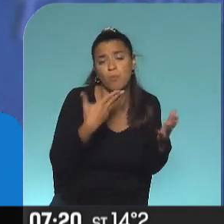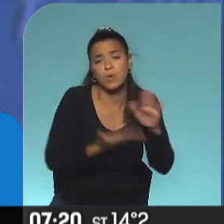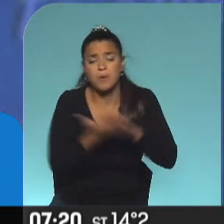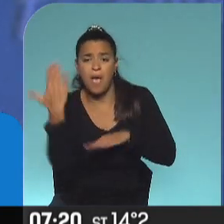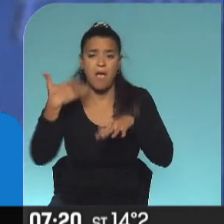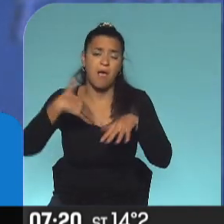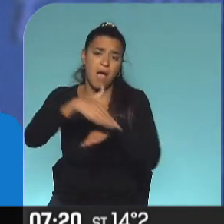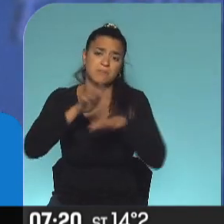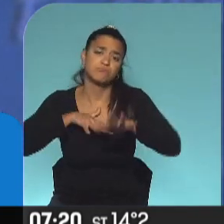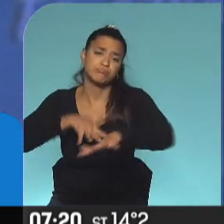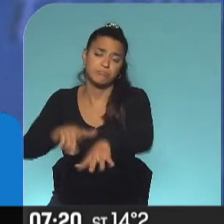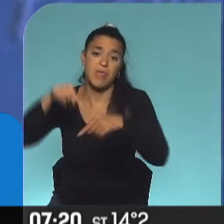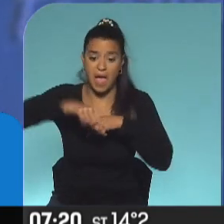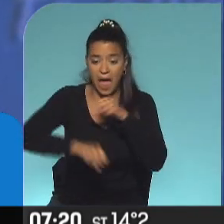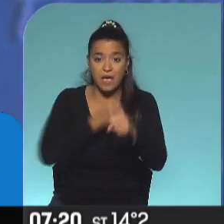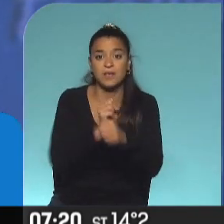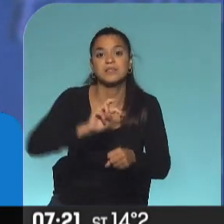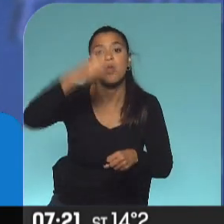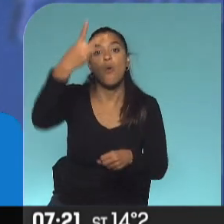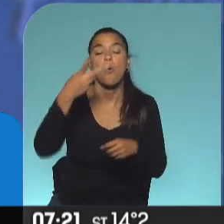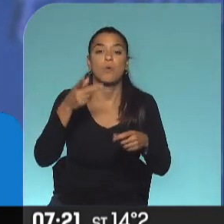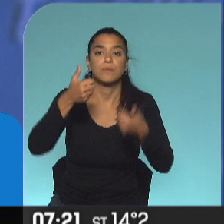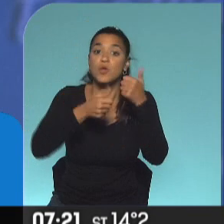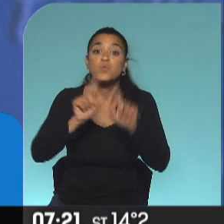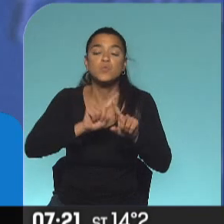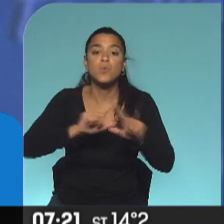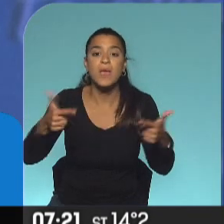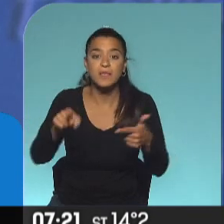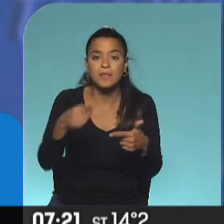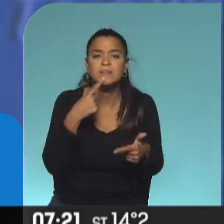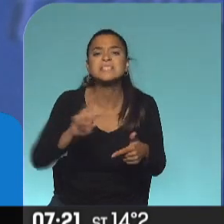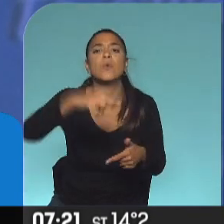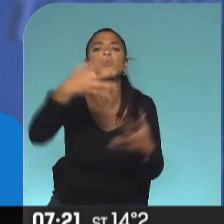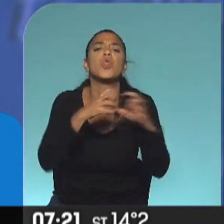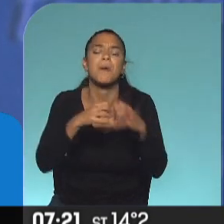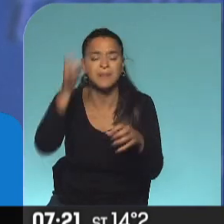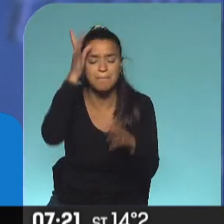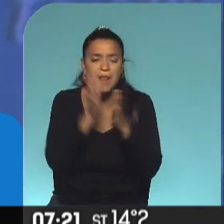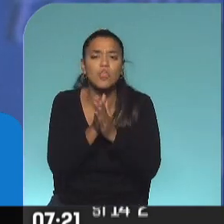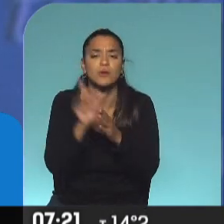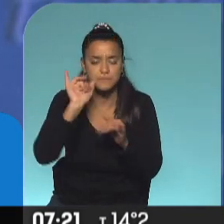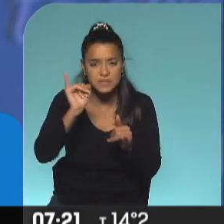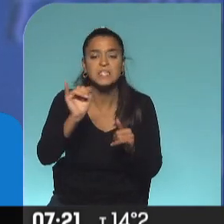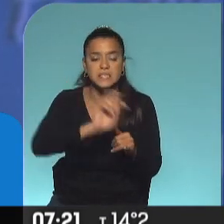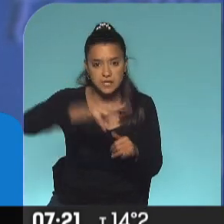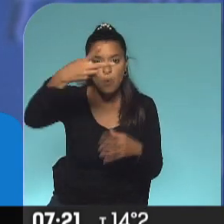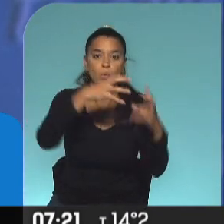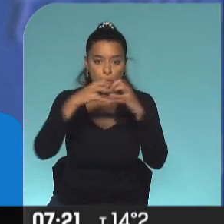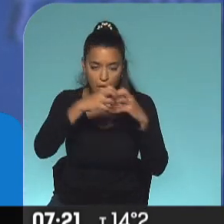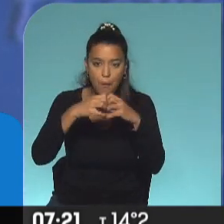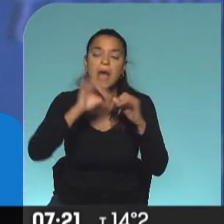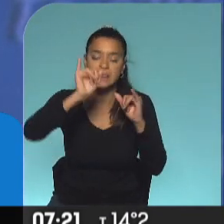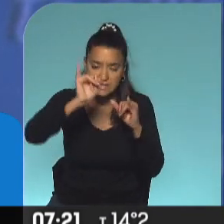protestar, etcétera, ¿no? Todo esto de aquí a la segunda vuelta electoral. No hay segunda vuelta. Perdón, a la segunda vuelta, no, al segundo debate. Al segundo debate, exactamente. El segundo debate, Silvia,